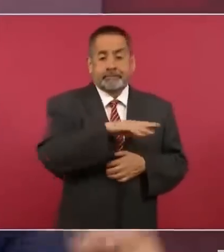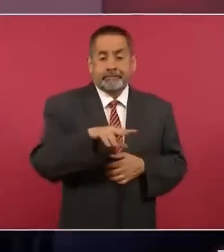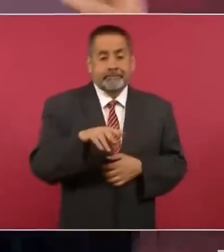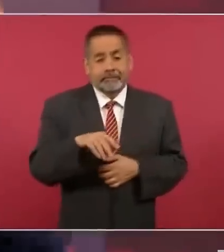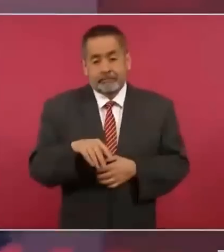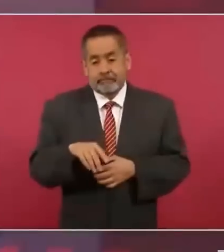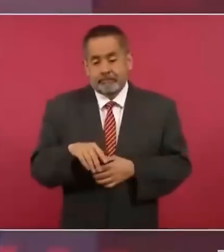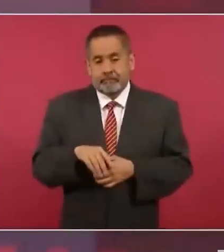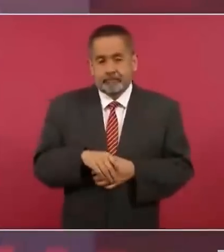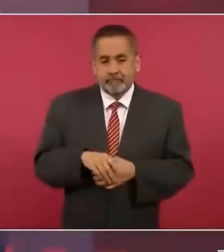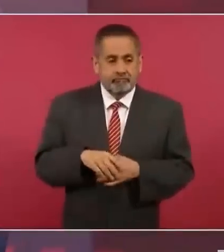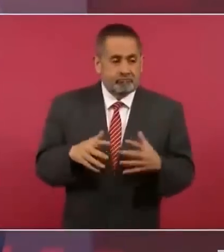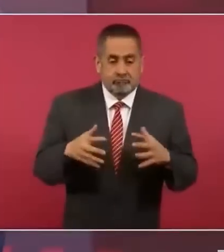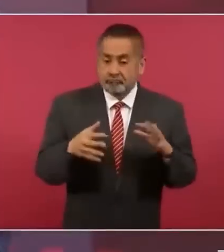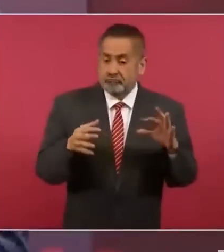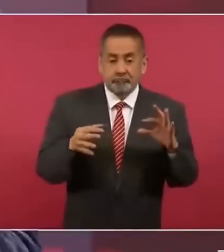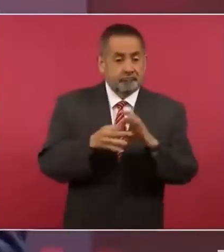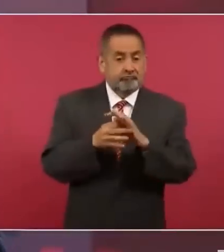pues había una relación